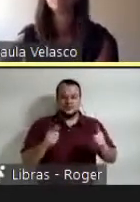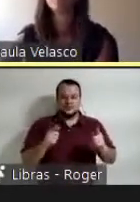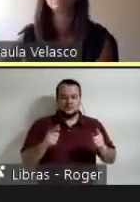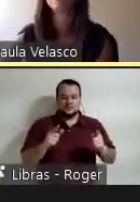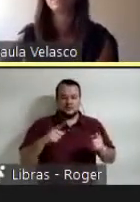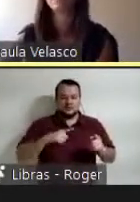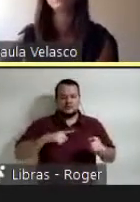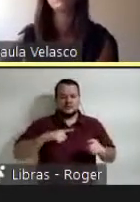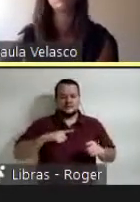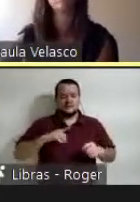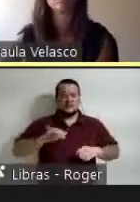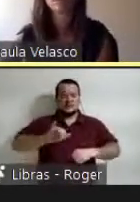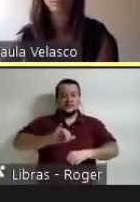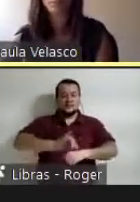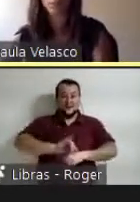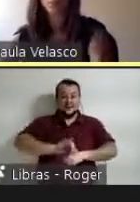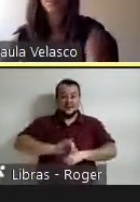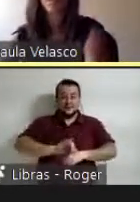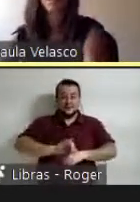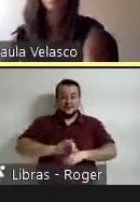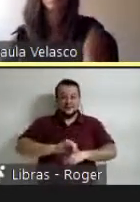edificio para a vida republicana